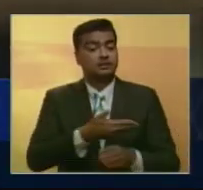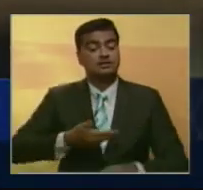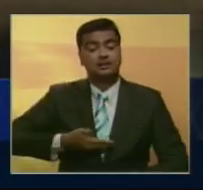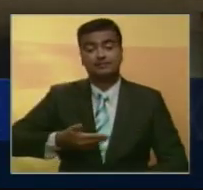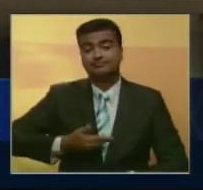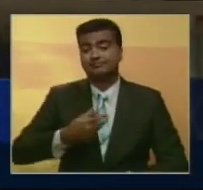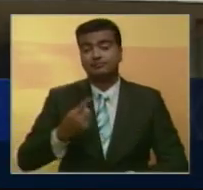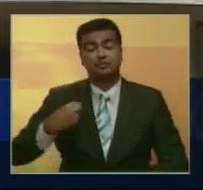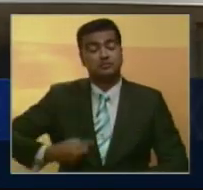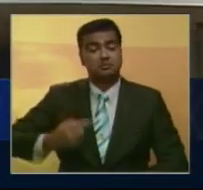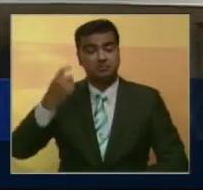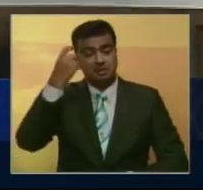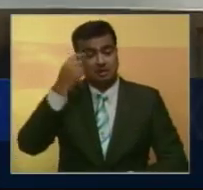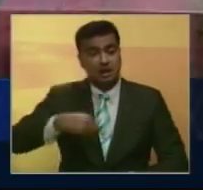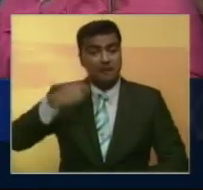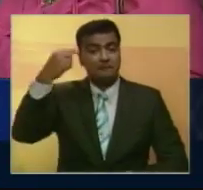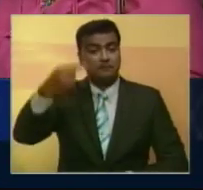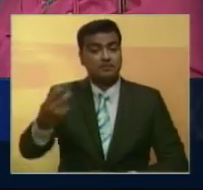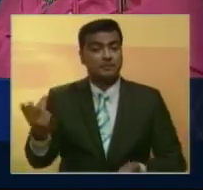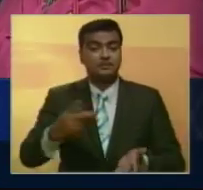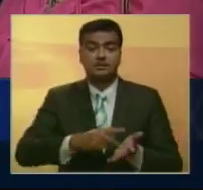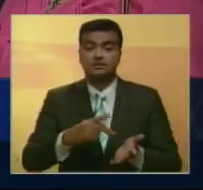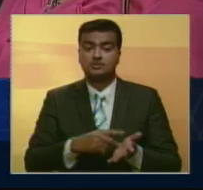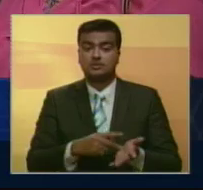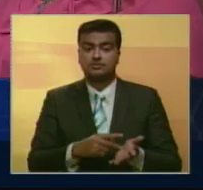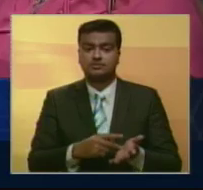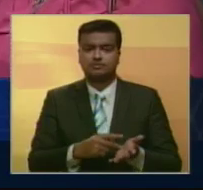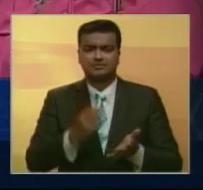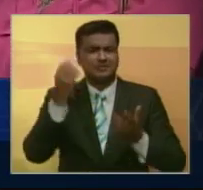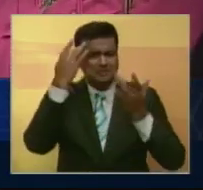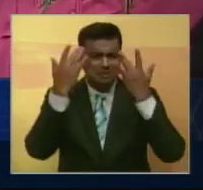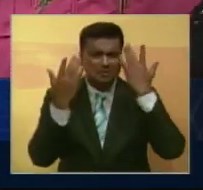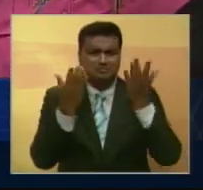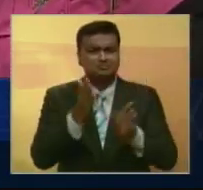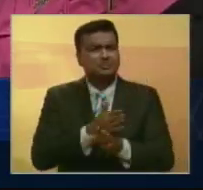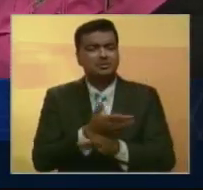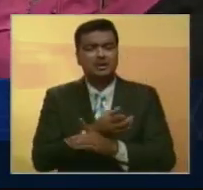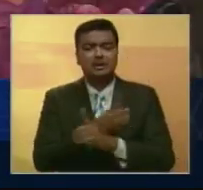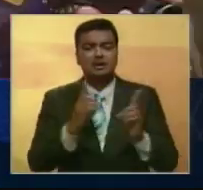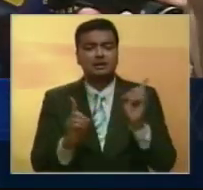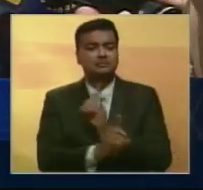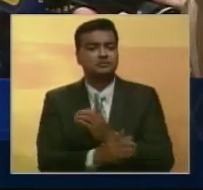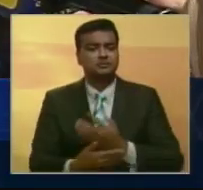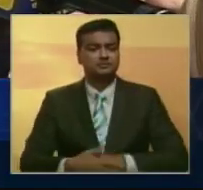aún no tienen la fecha de la próxima audiencia y encontró ilógica la causa del diferimiento.